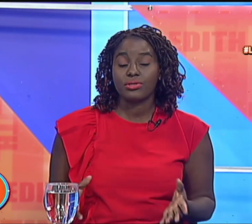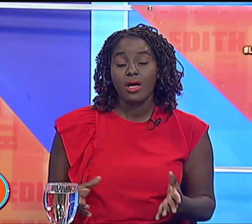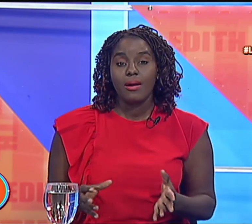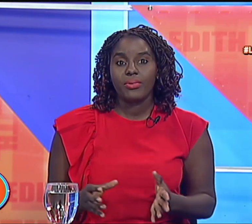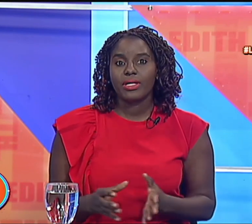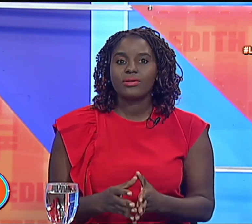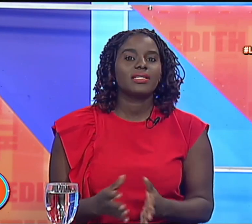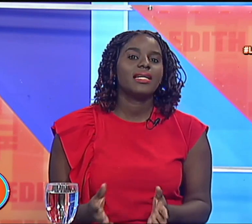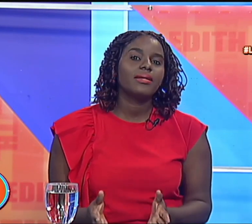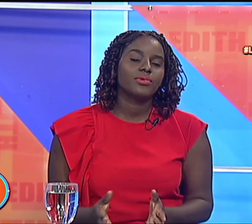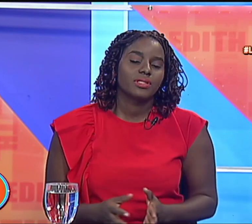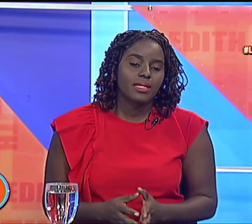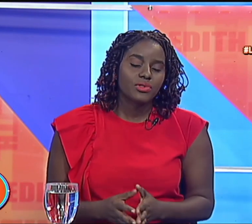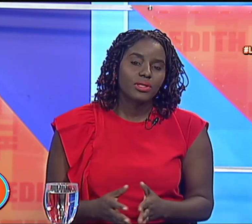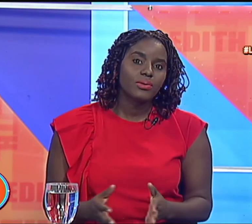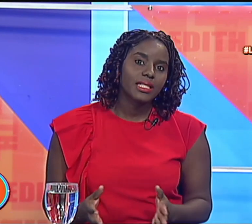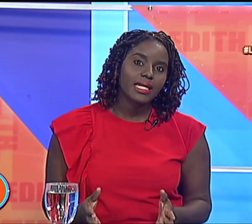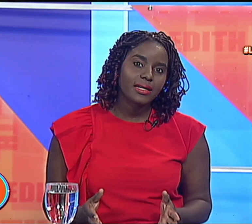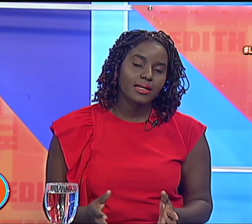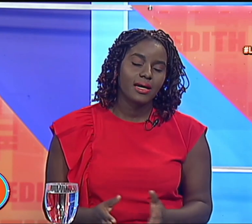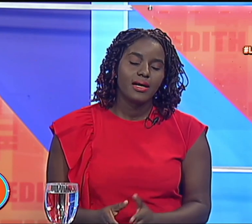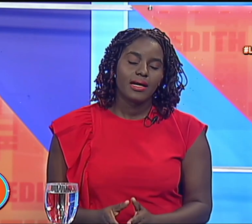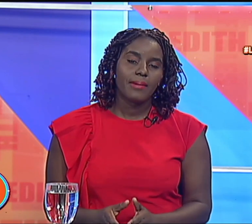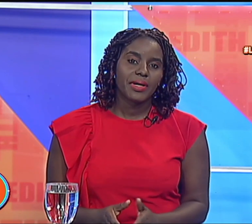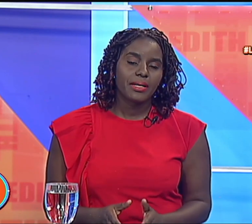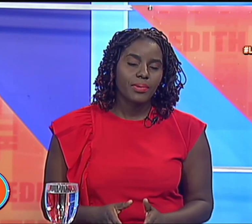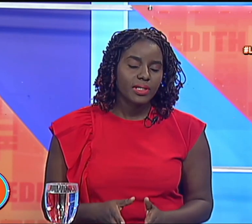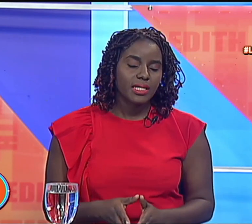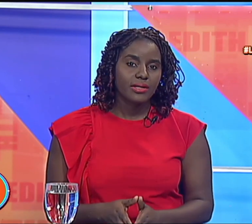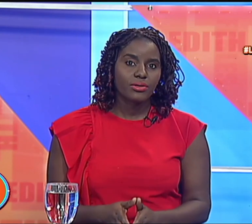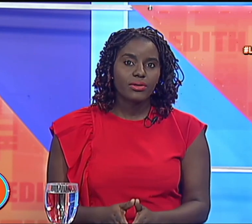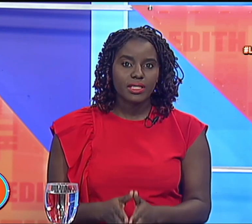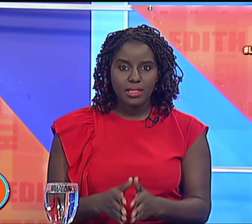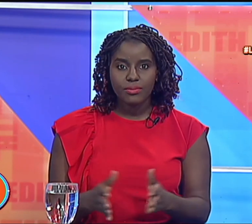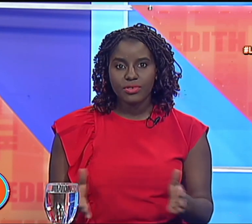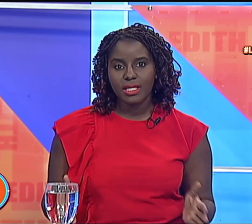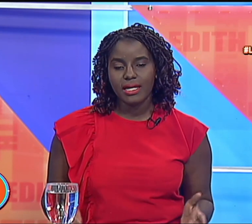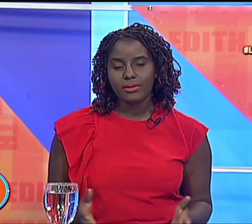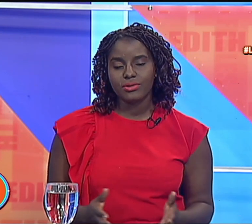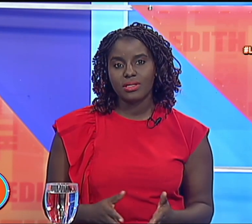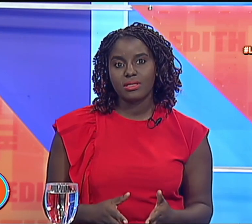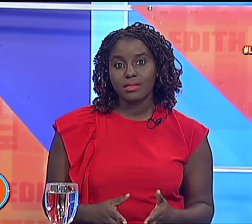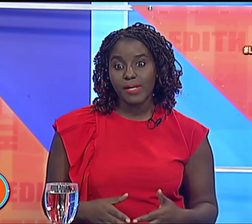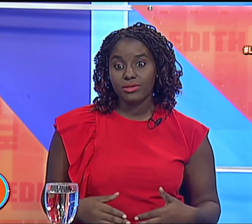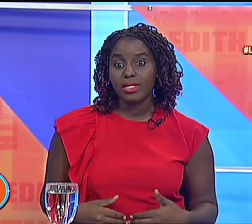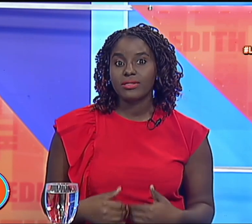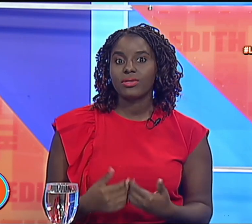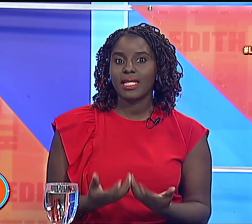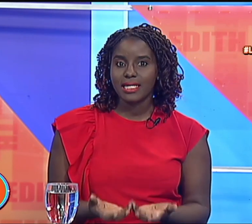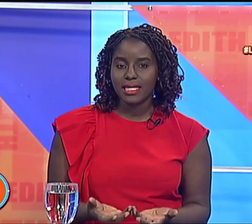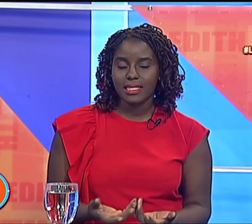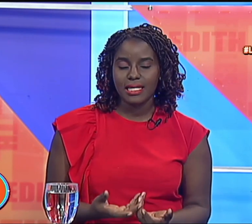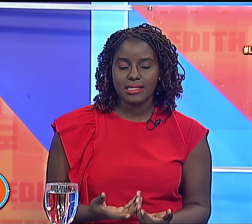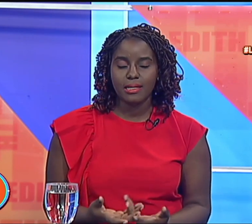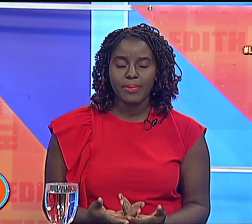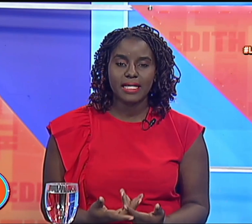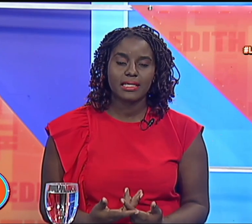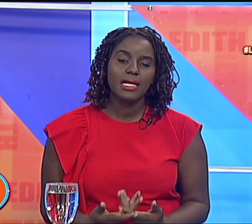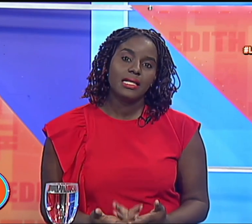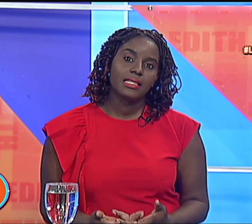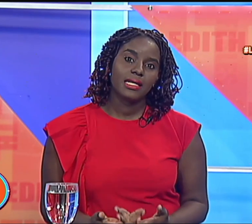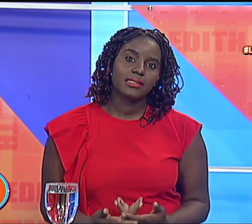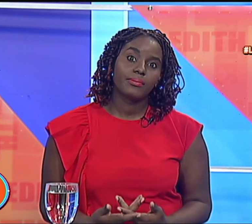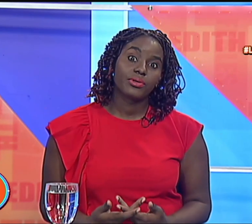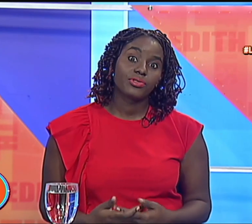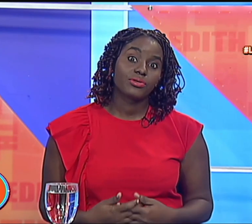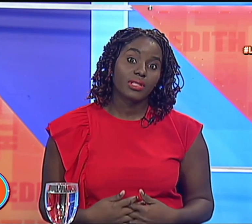otros, porque no salimos, estamos en una eterna campaña política. Yo creo que tenemos que darnos este espacio y la ciudadanía tiene que ser parte